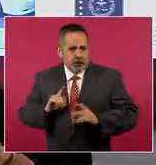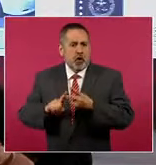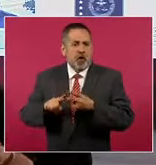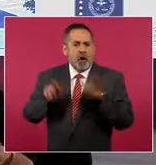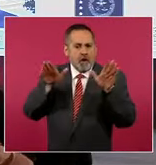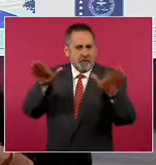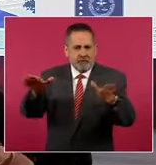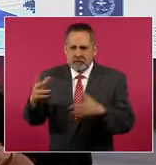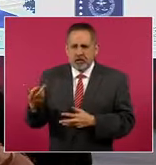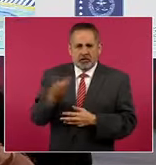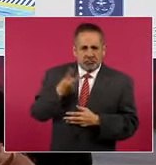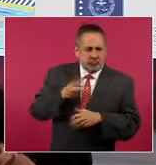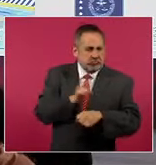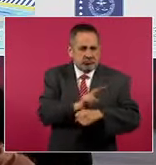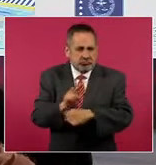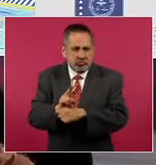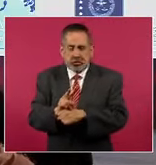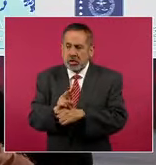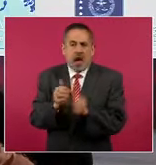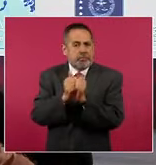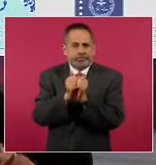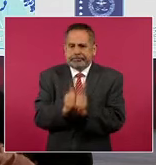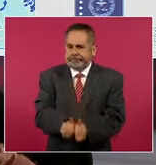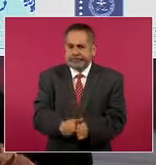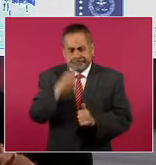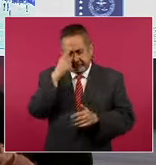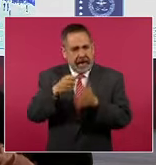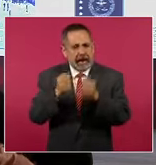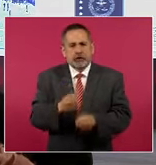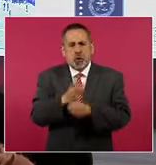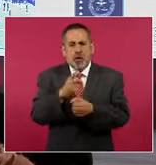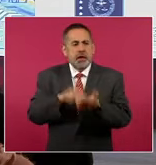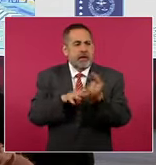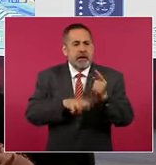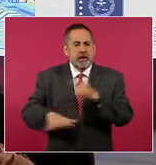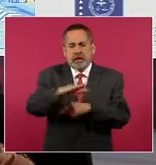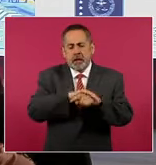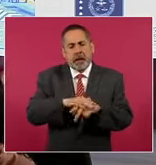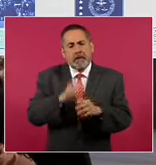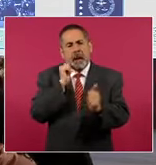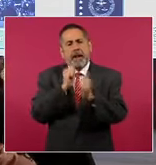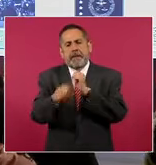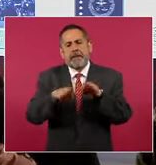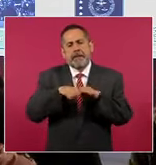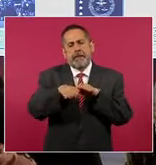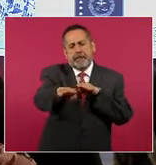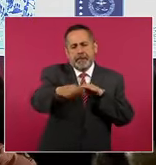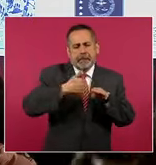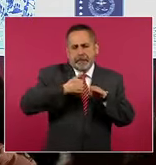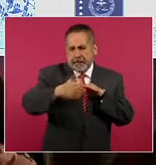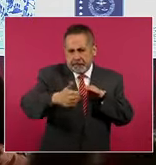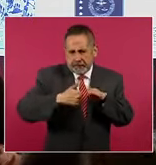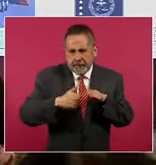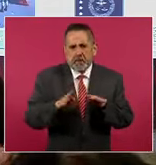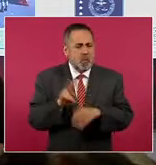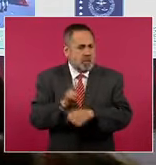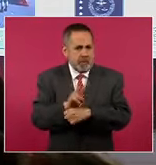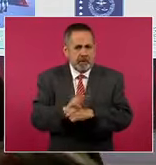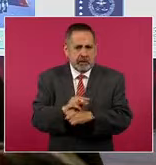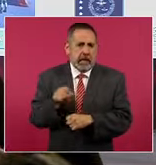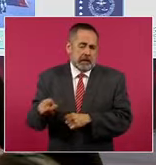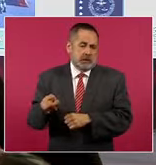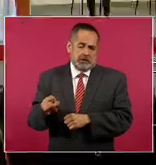y son de carácter permanente toda la seguridad en las vías de carreteras. Este es un programa que